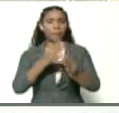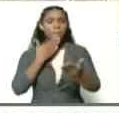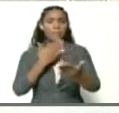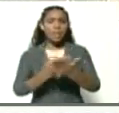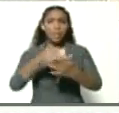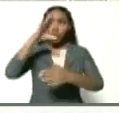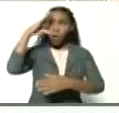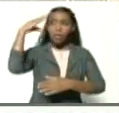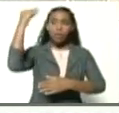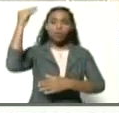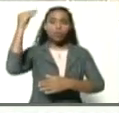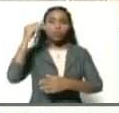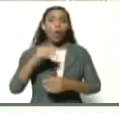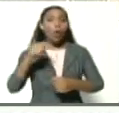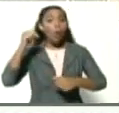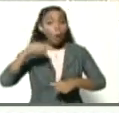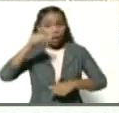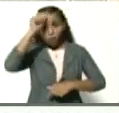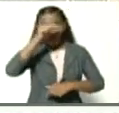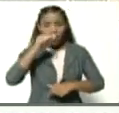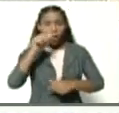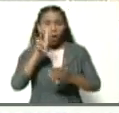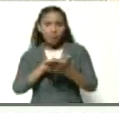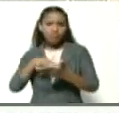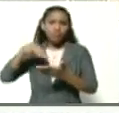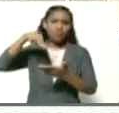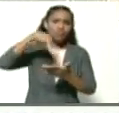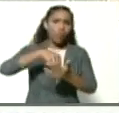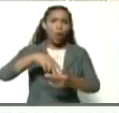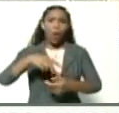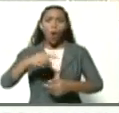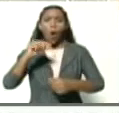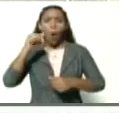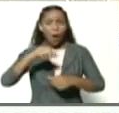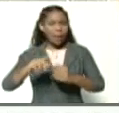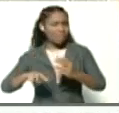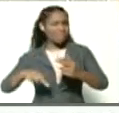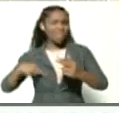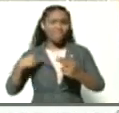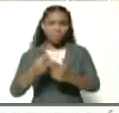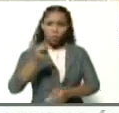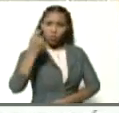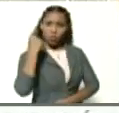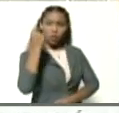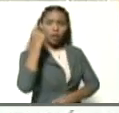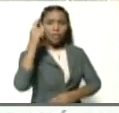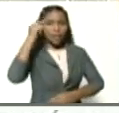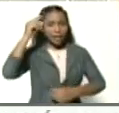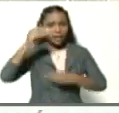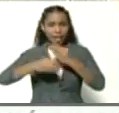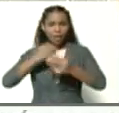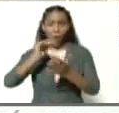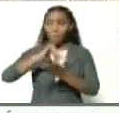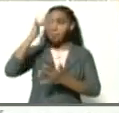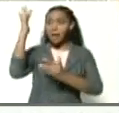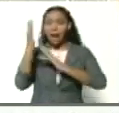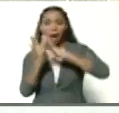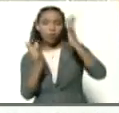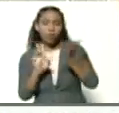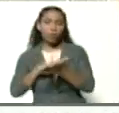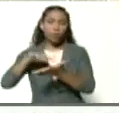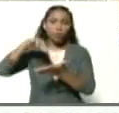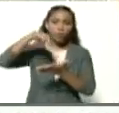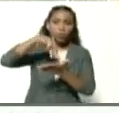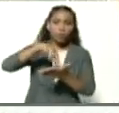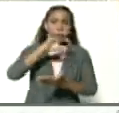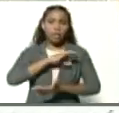pidiendo a Dios, hoy domingo de resurrección, hoy más que nunca, el día en que se hizo el milagro de la resurrección de nuestro